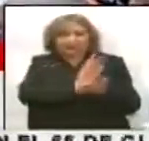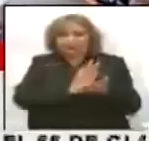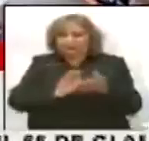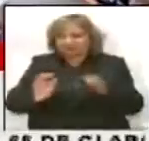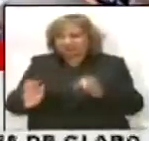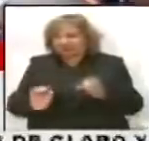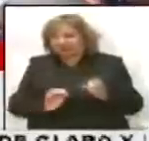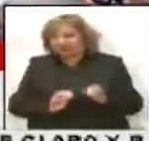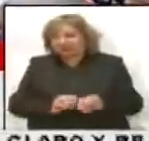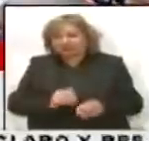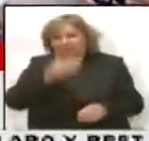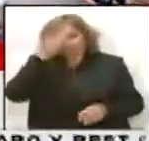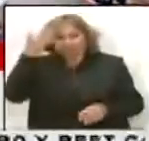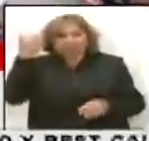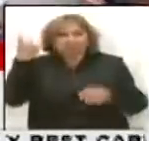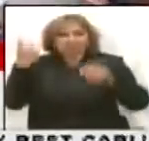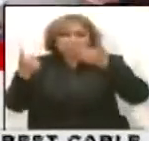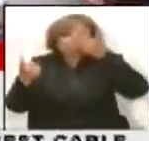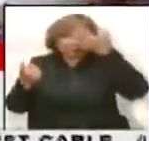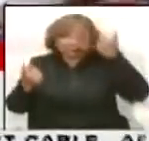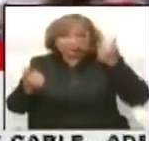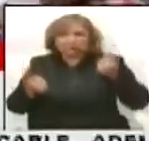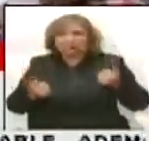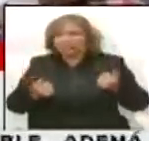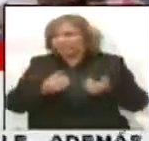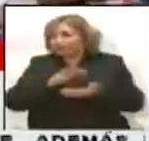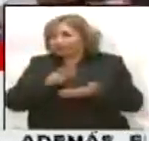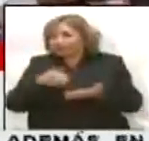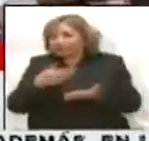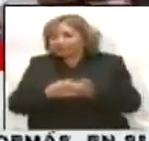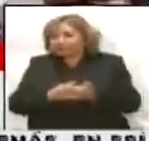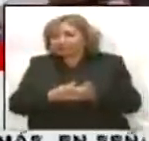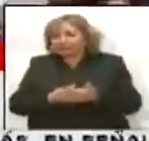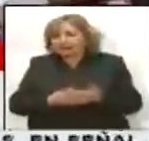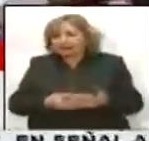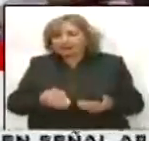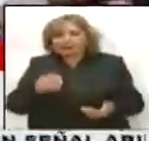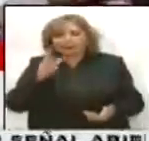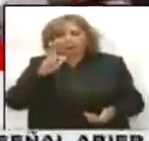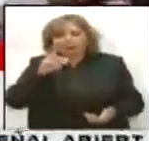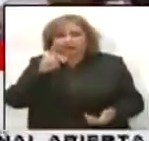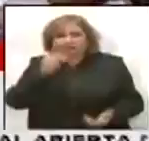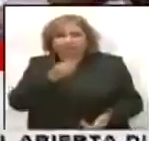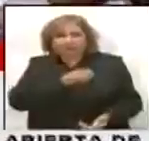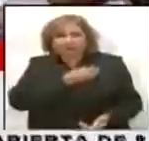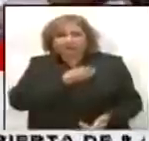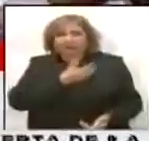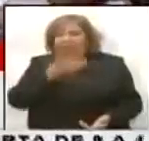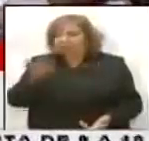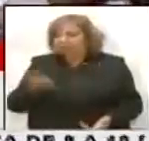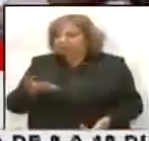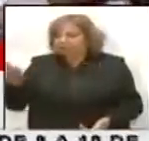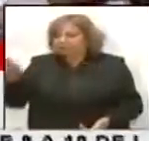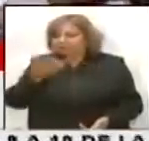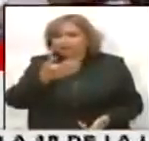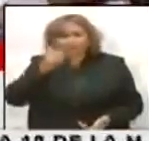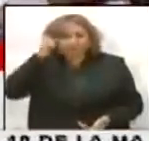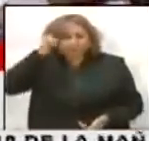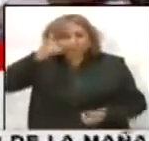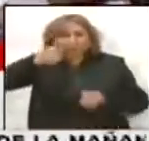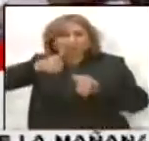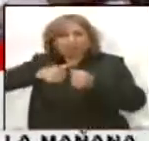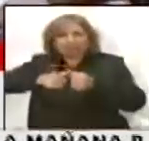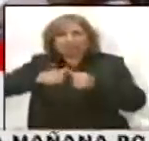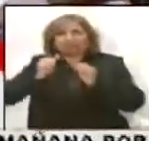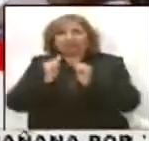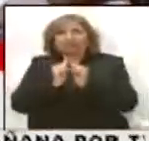Eso no hay que olvidarlo. La comunidad LGTB actualmente, hoy en día, los 31 de mayo, y yo los invito y las invito, recuerda justamente como